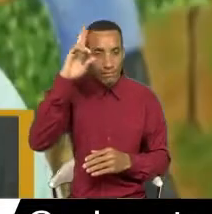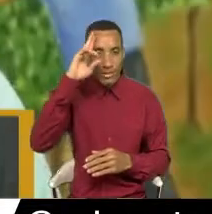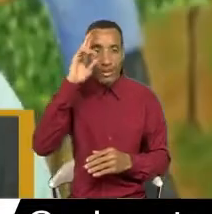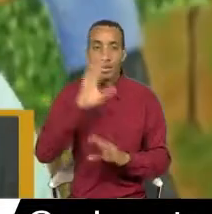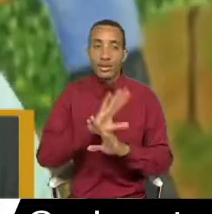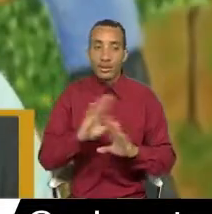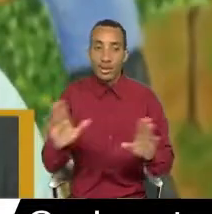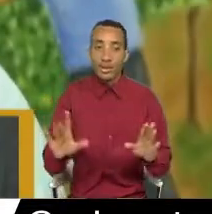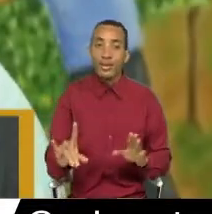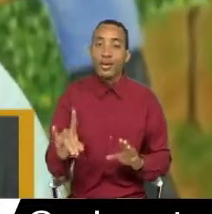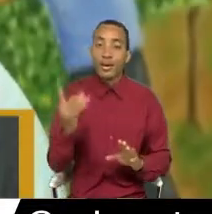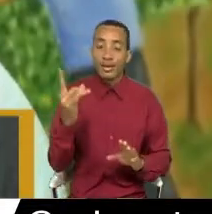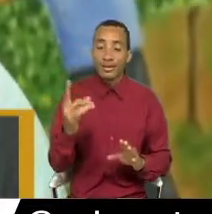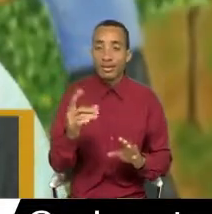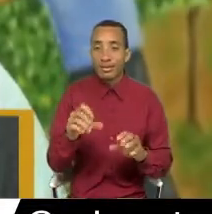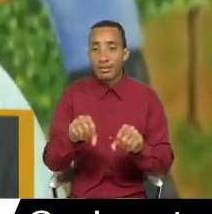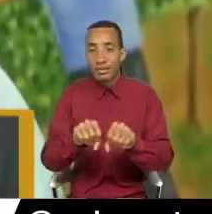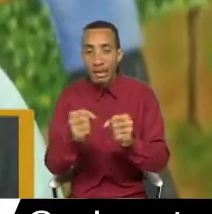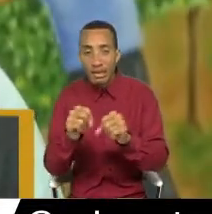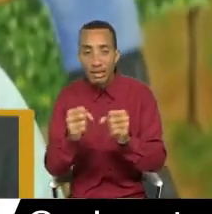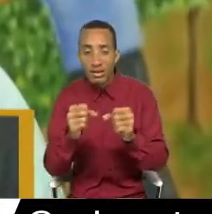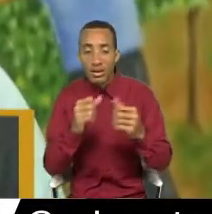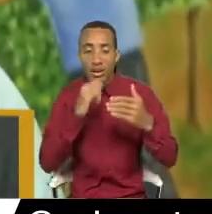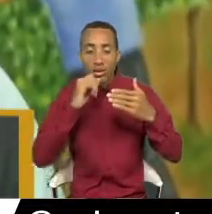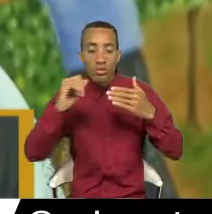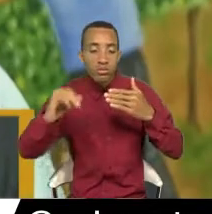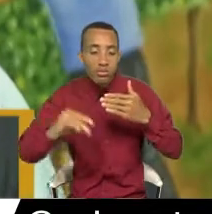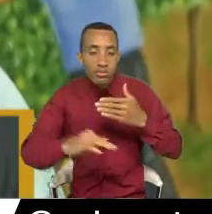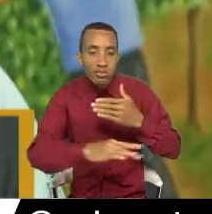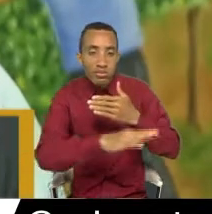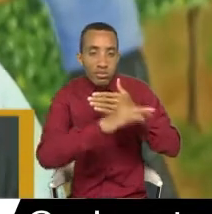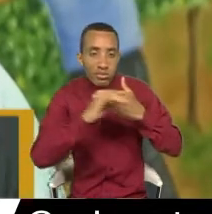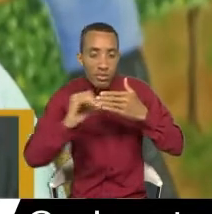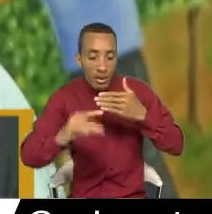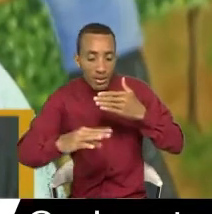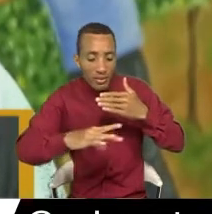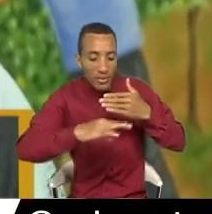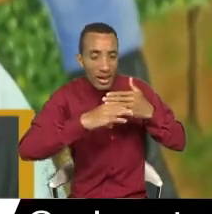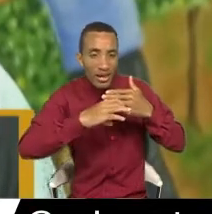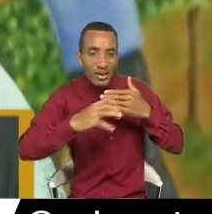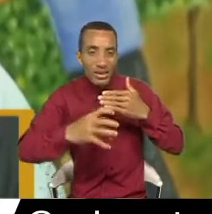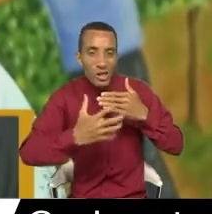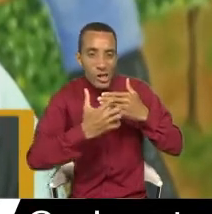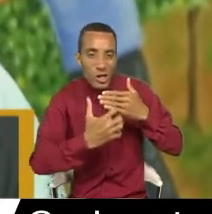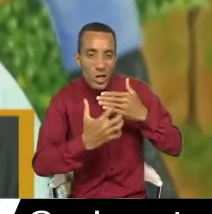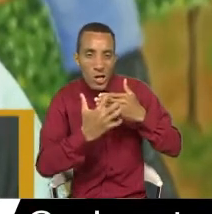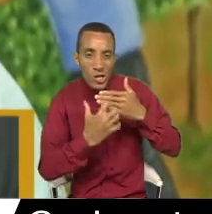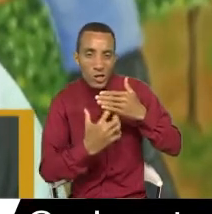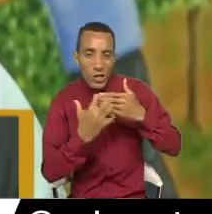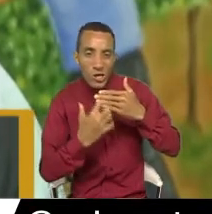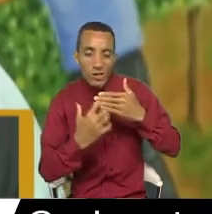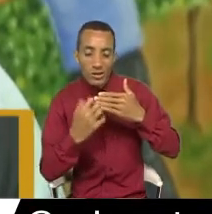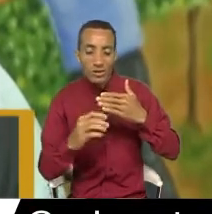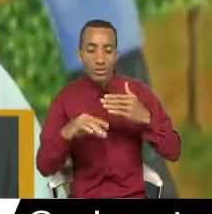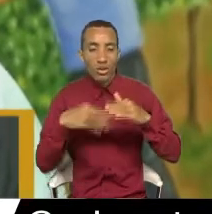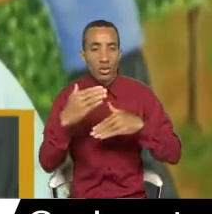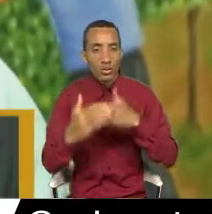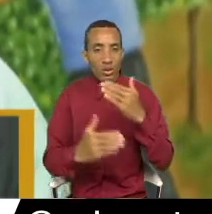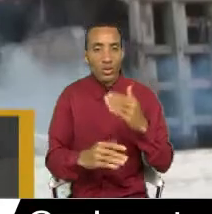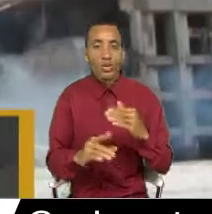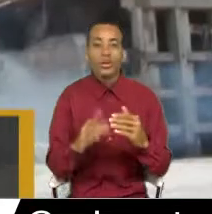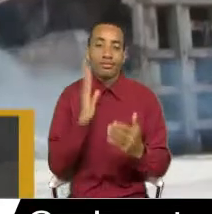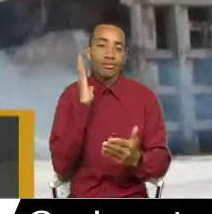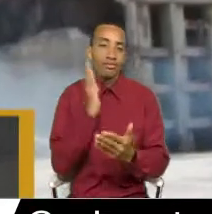grandes consideraciones de socavaciones y coloca en riesgo la estructura física que en ella se